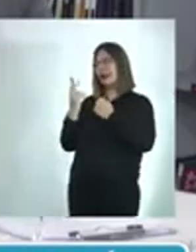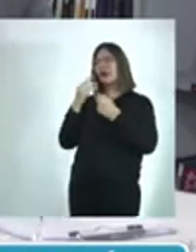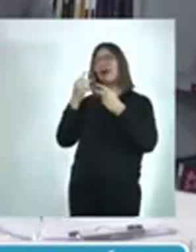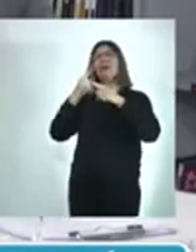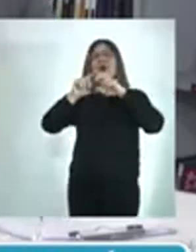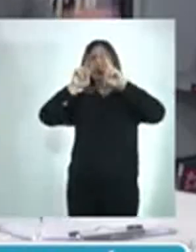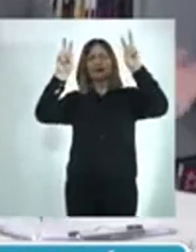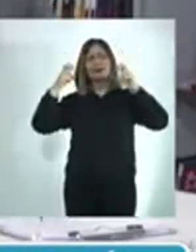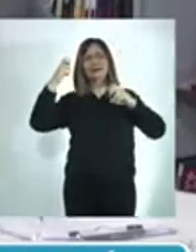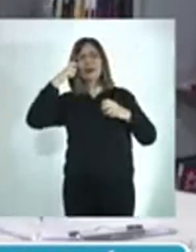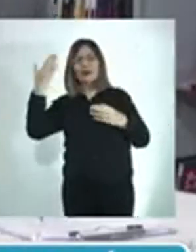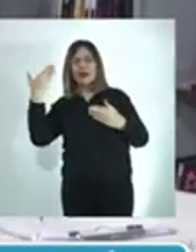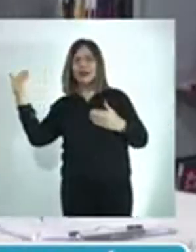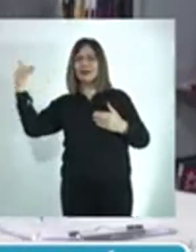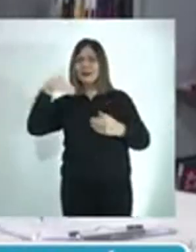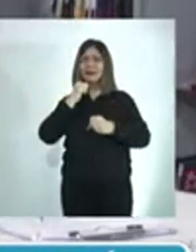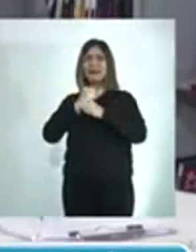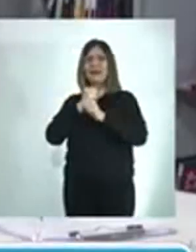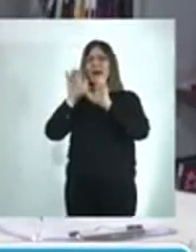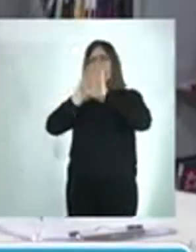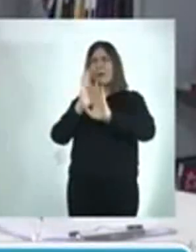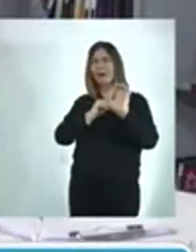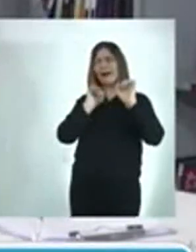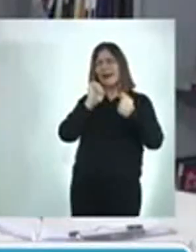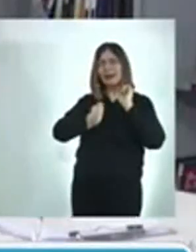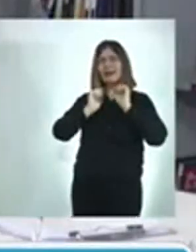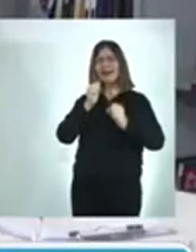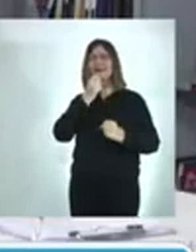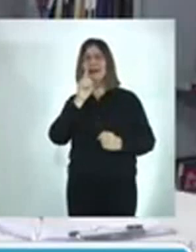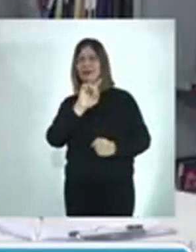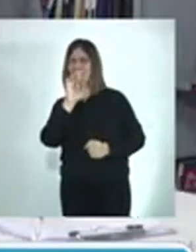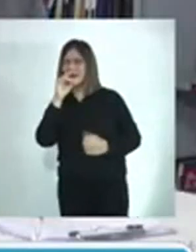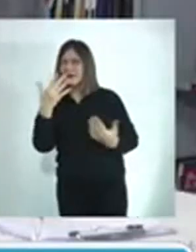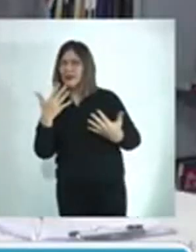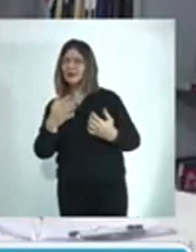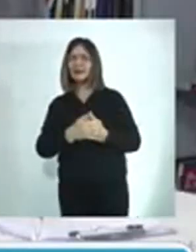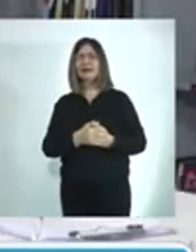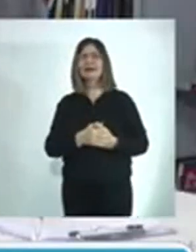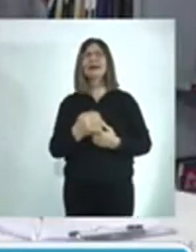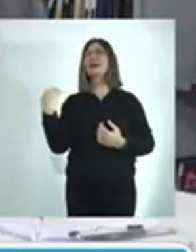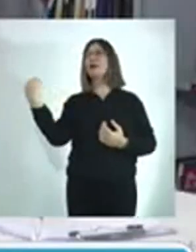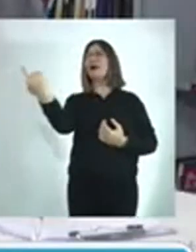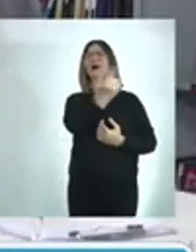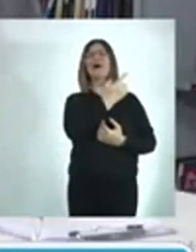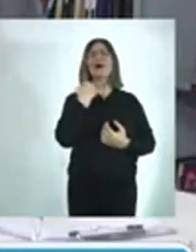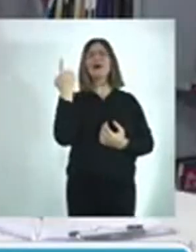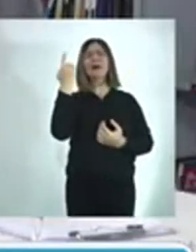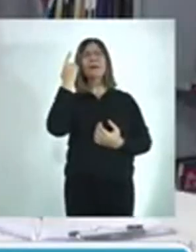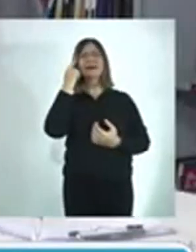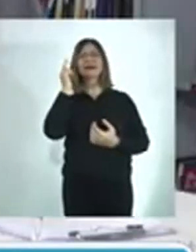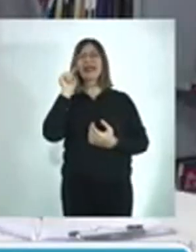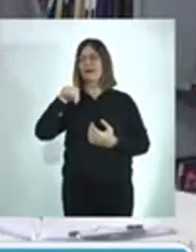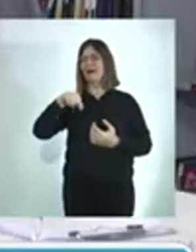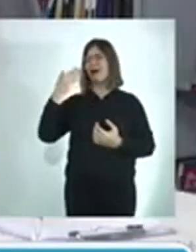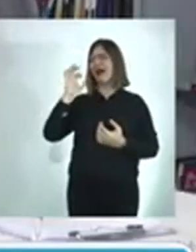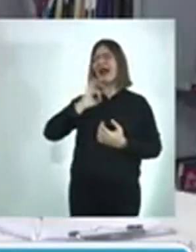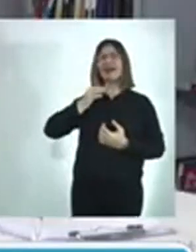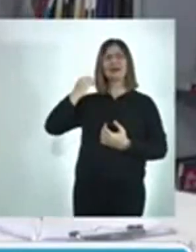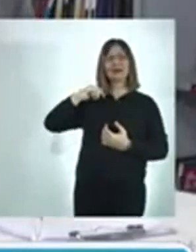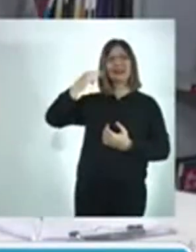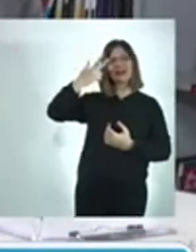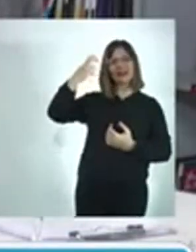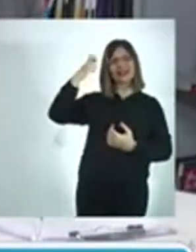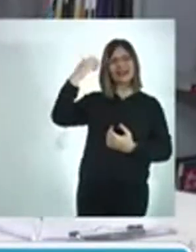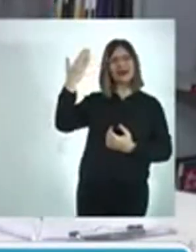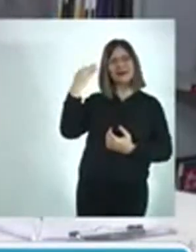la provincia para hacer todo esto, realizar, y que no se haya dejado de hacer, ¿no? Para que esté presente el Congreso Internacional de